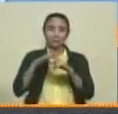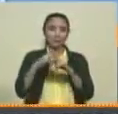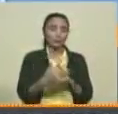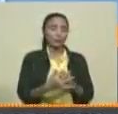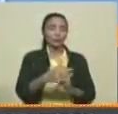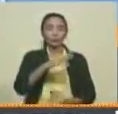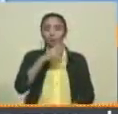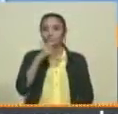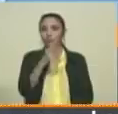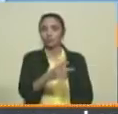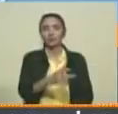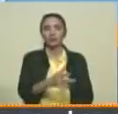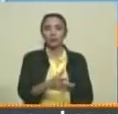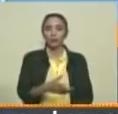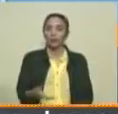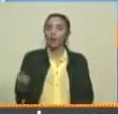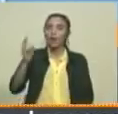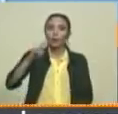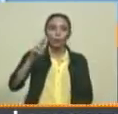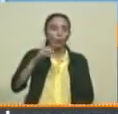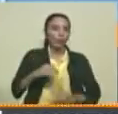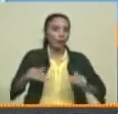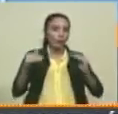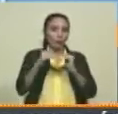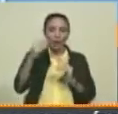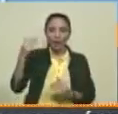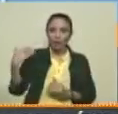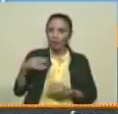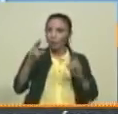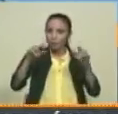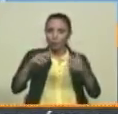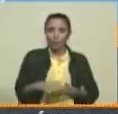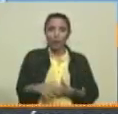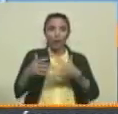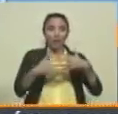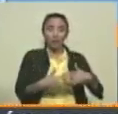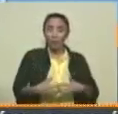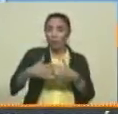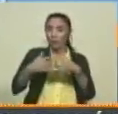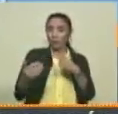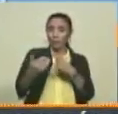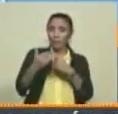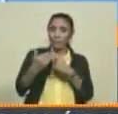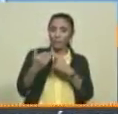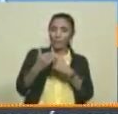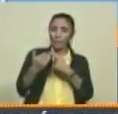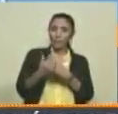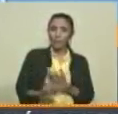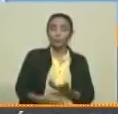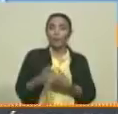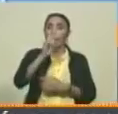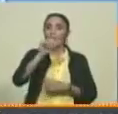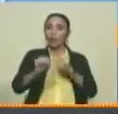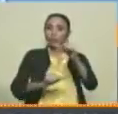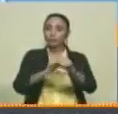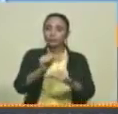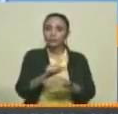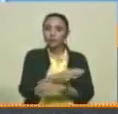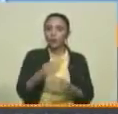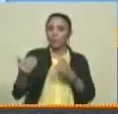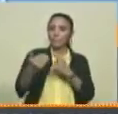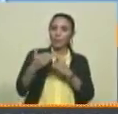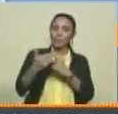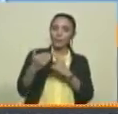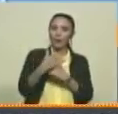grande agresión que jamás gobierno alguno en los Estados Unidos de Norteamérica en dos siglos se haya hecho